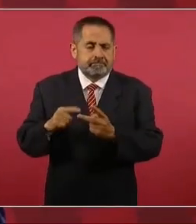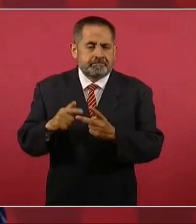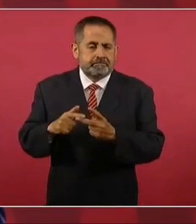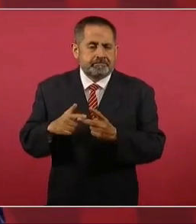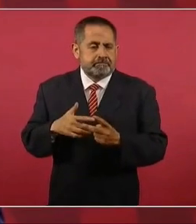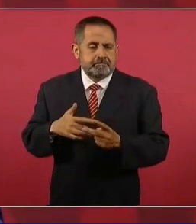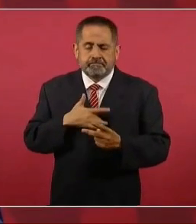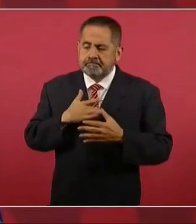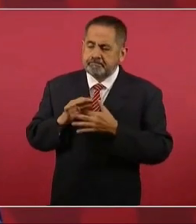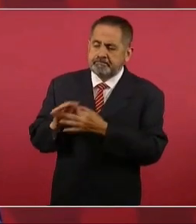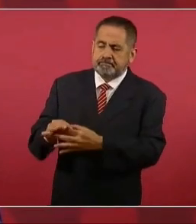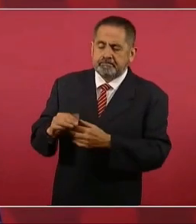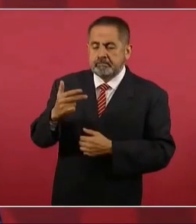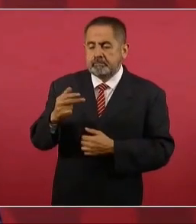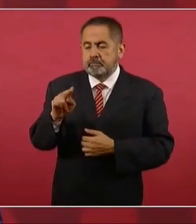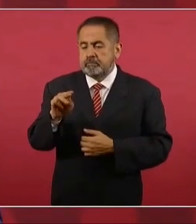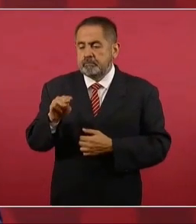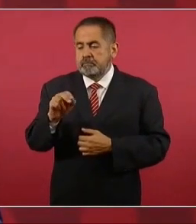humanismo.